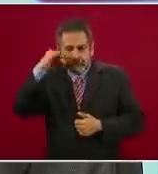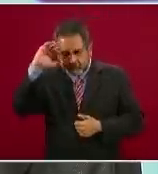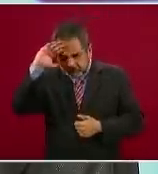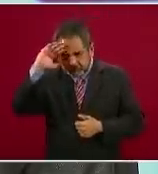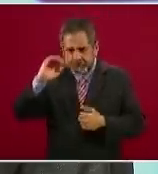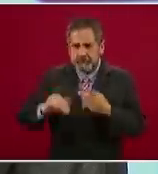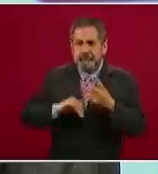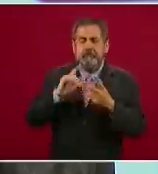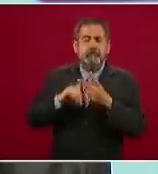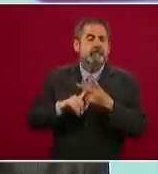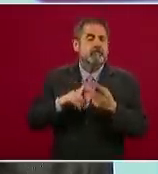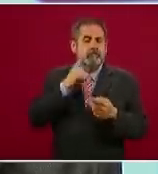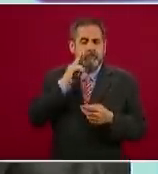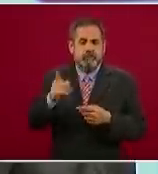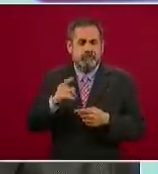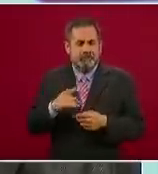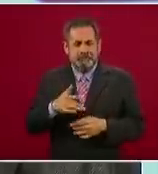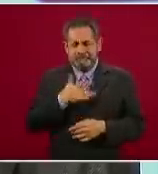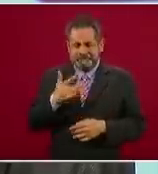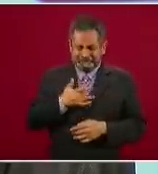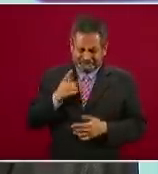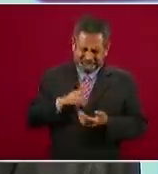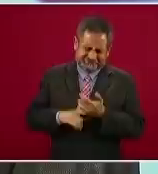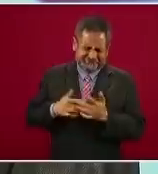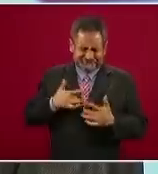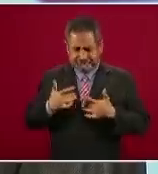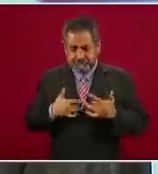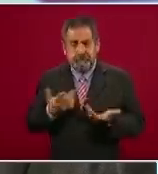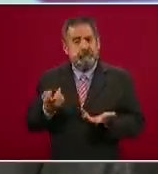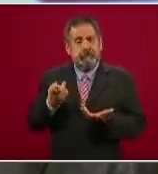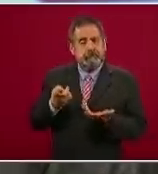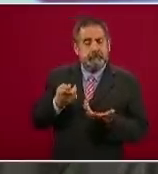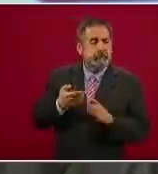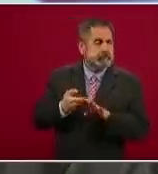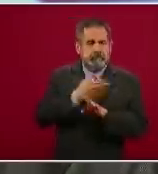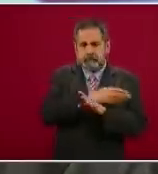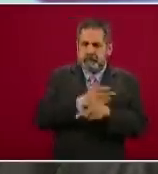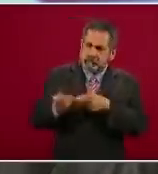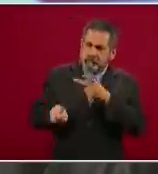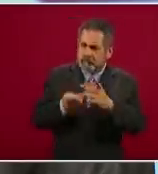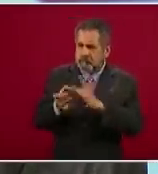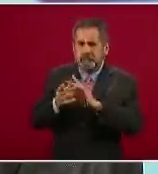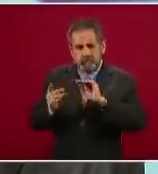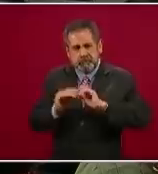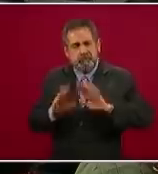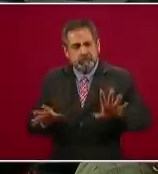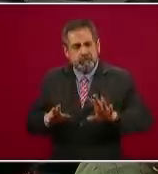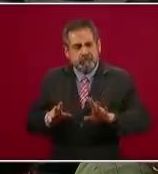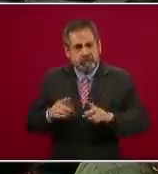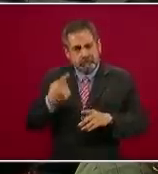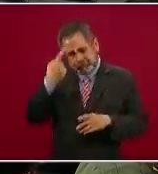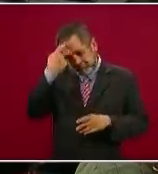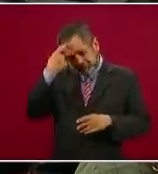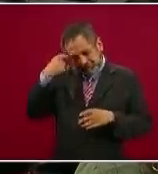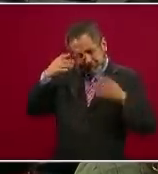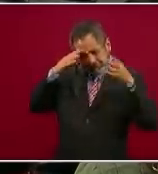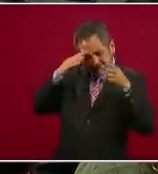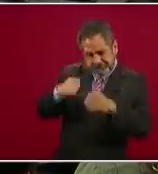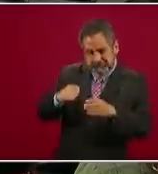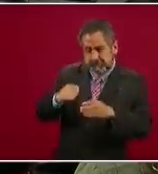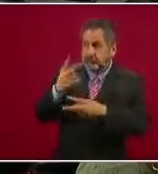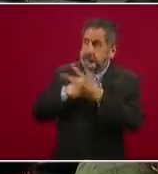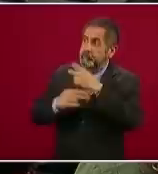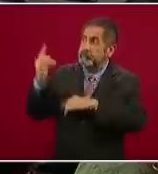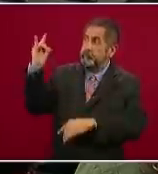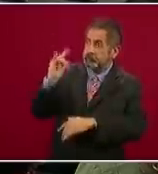del interrogatorio de síntomas. Esto lo hicimos desde el principio, pero no se notaba porque estaba focalizado a los vuelos que venían